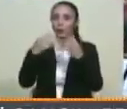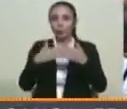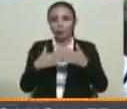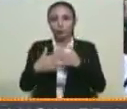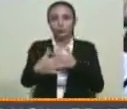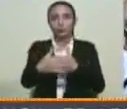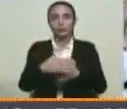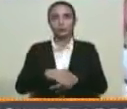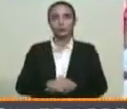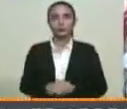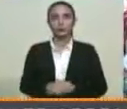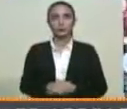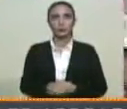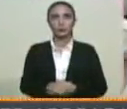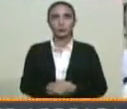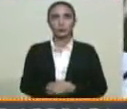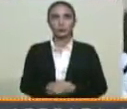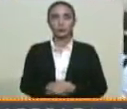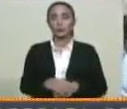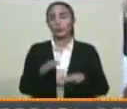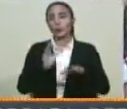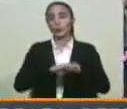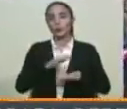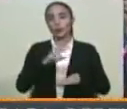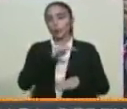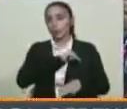Porque nosotros somos una revolución cristiana.